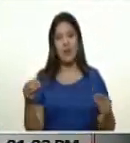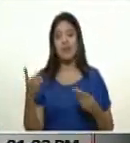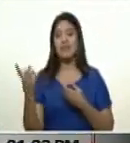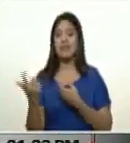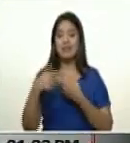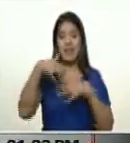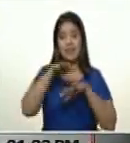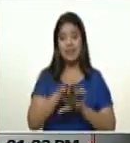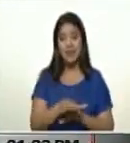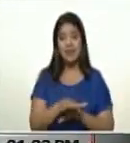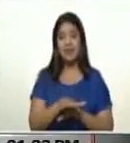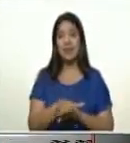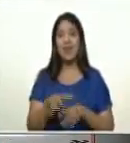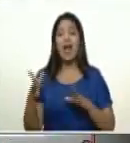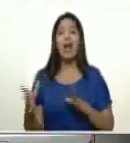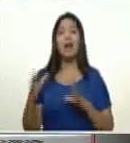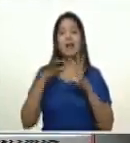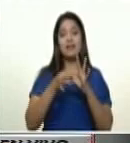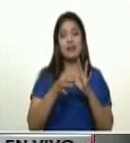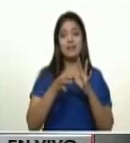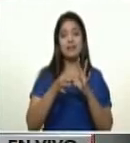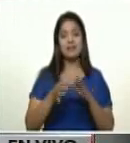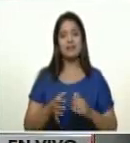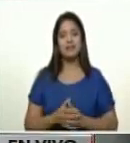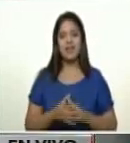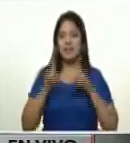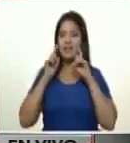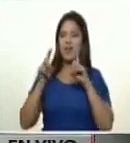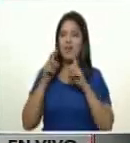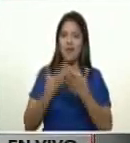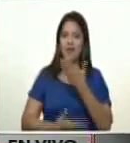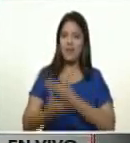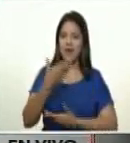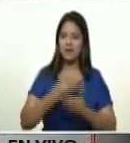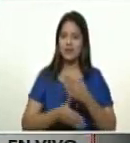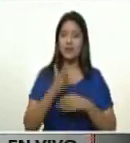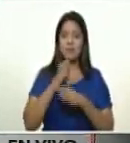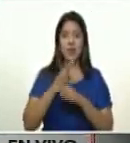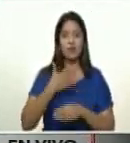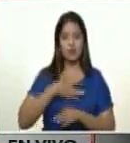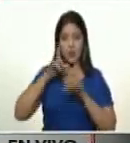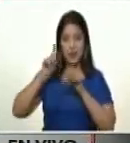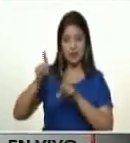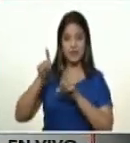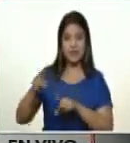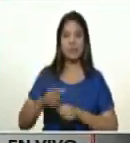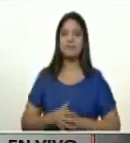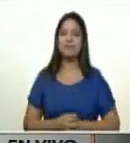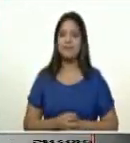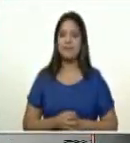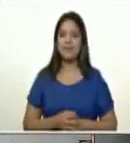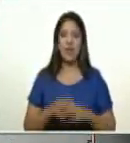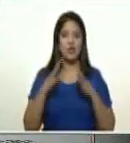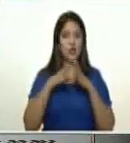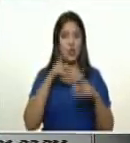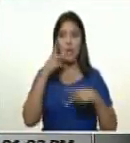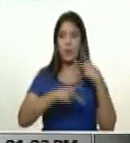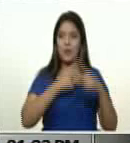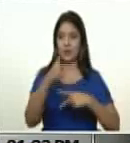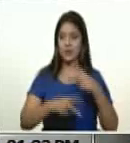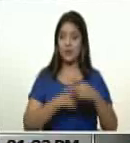integrar y hacer una alianza de conocimiento, de formación. Gracias. Miren, yo te voy a enseñar a ti, Denis, todo el proceso.